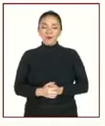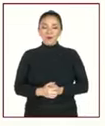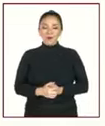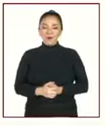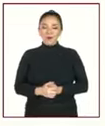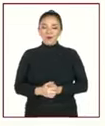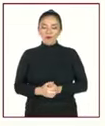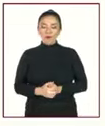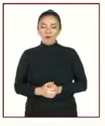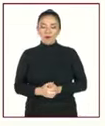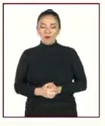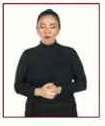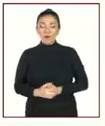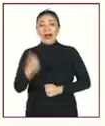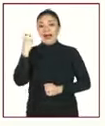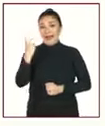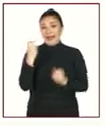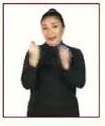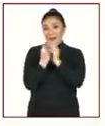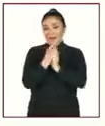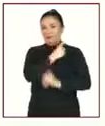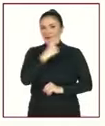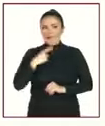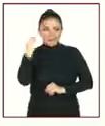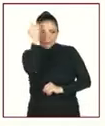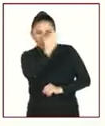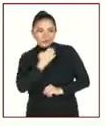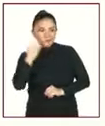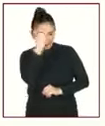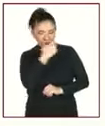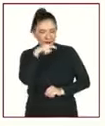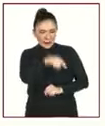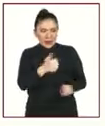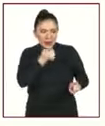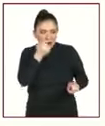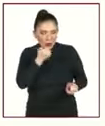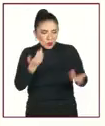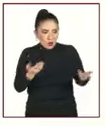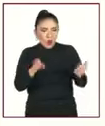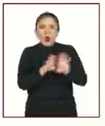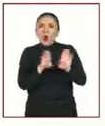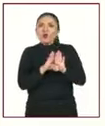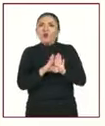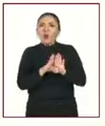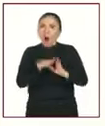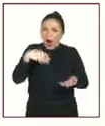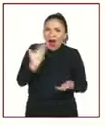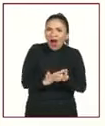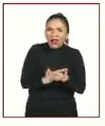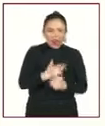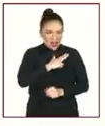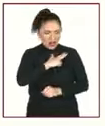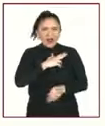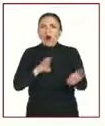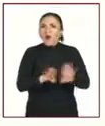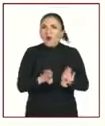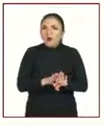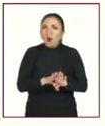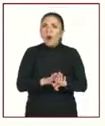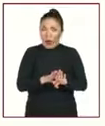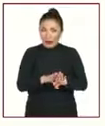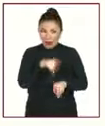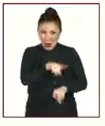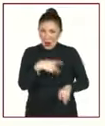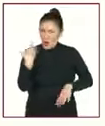Bueno, en caídas y golpes hay que evaluar cómo se presentan este tipo de lesiones, si hay un